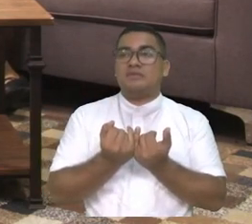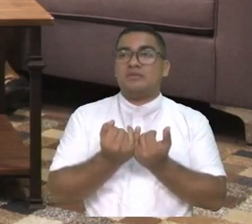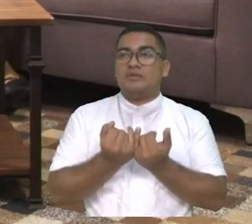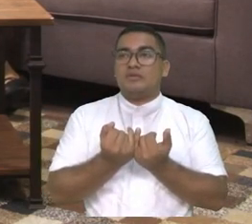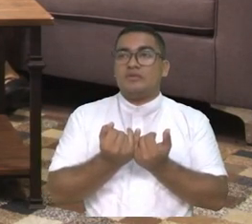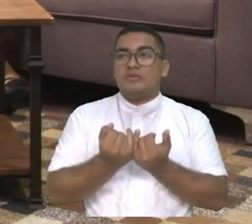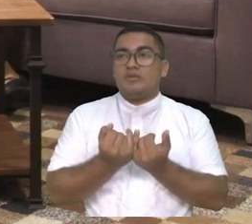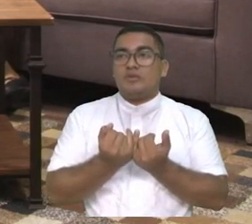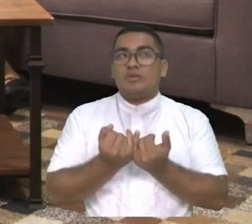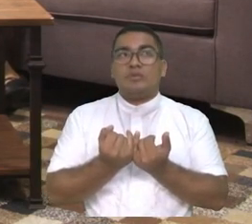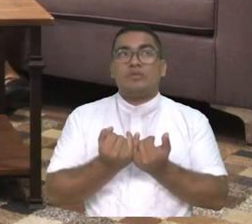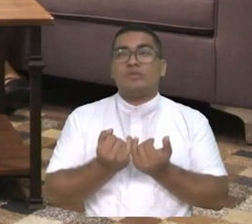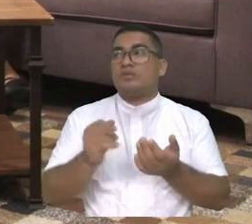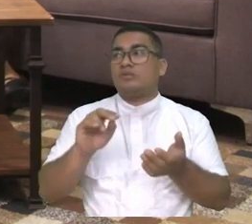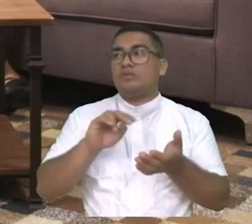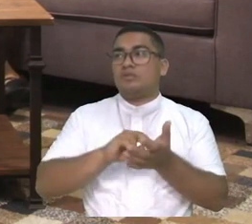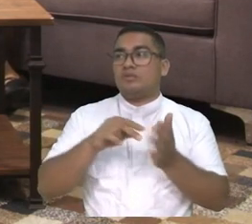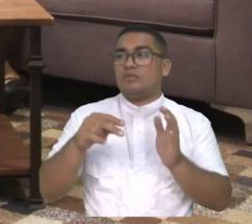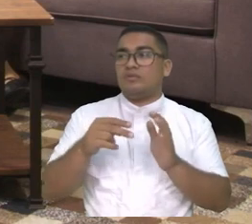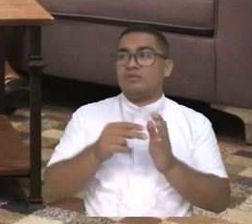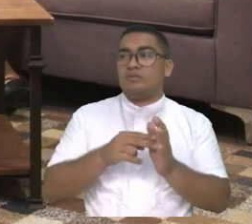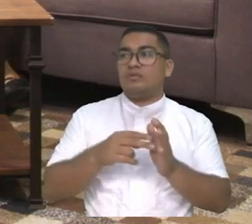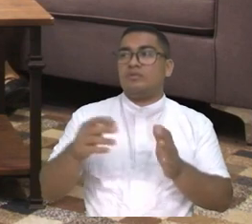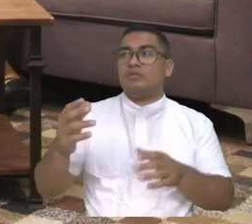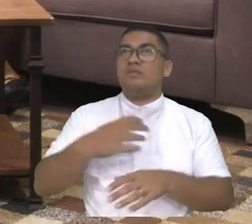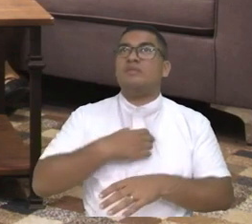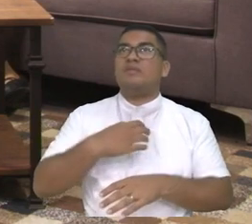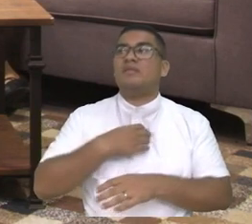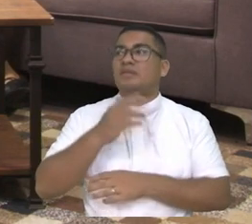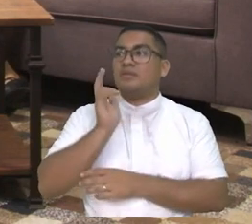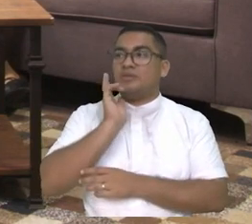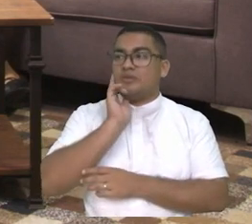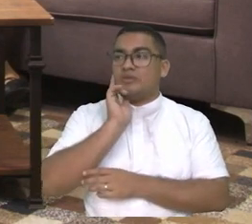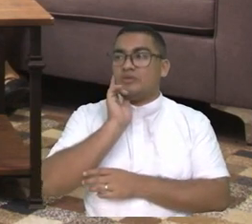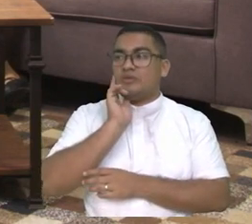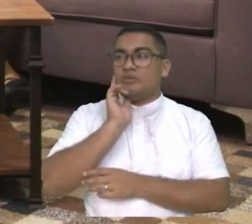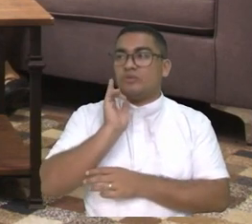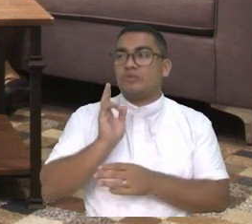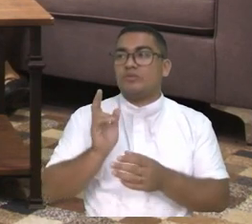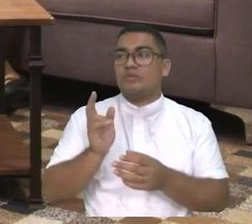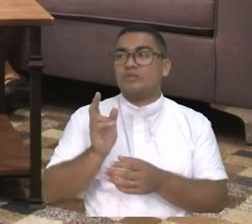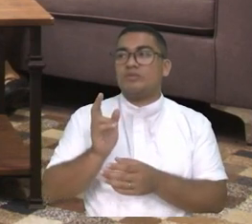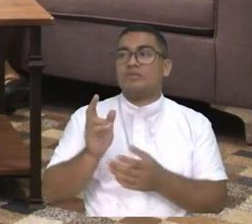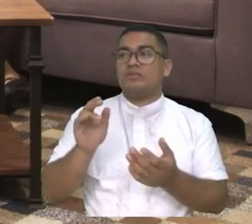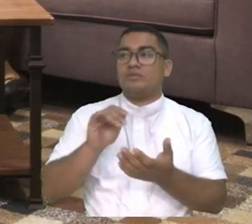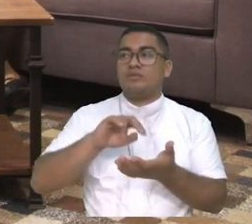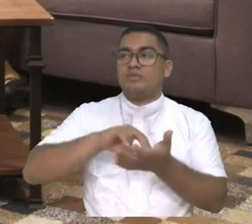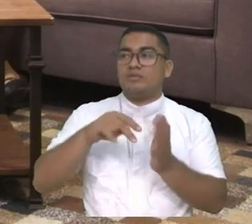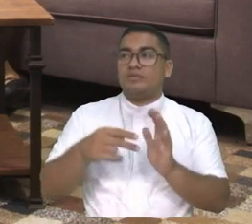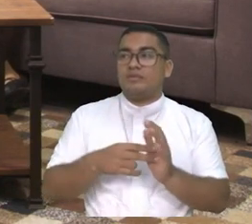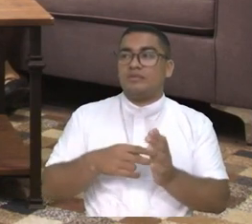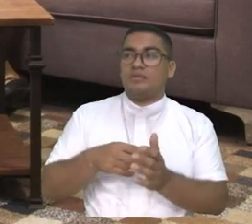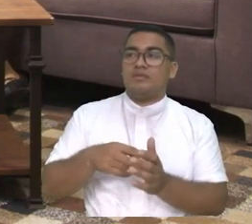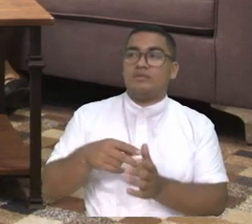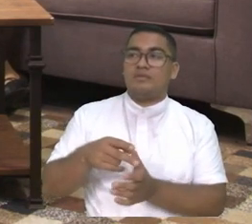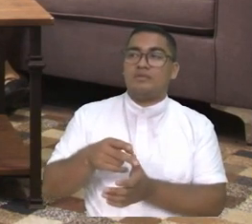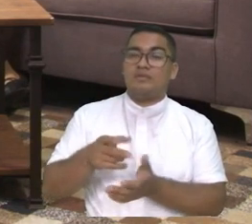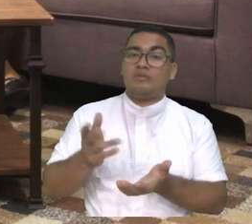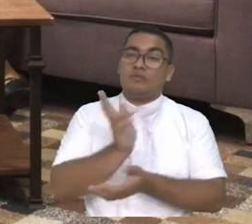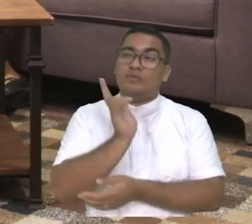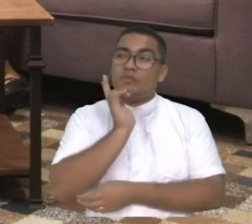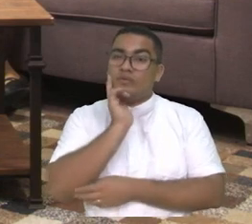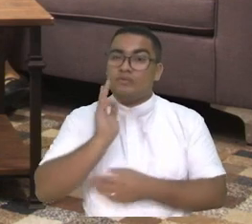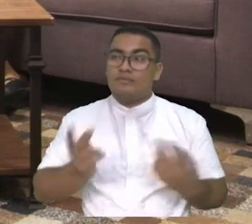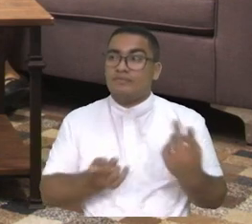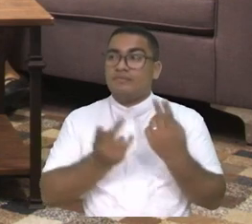instrucción verdadera de lo que es Darío y de lo que significó Darío, de lo que vivió Darío, de lo